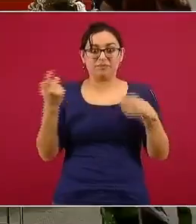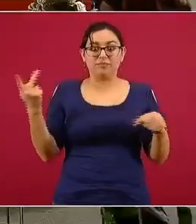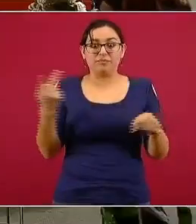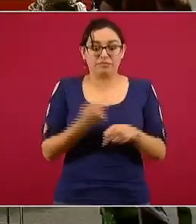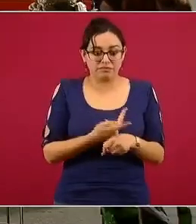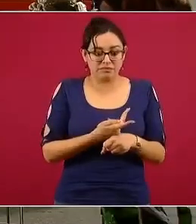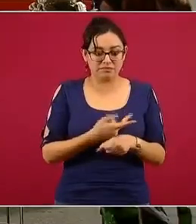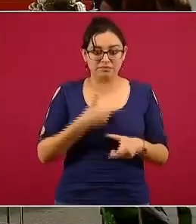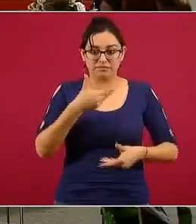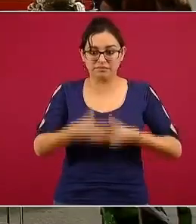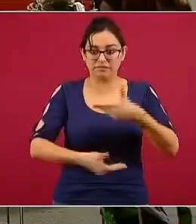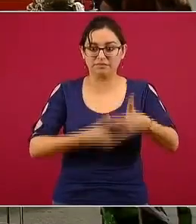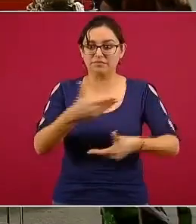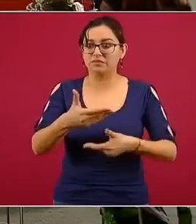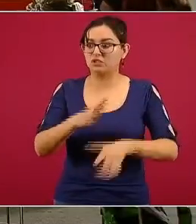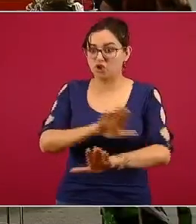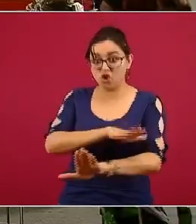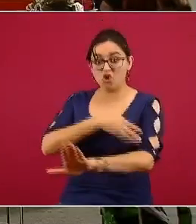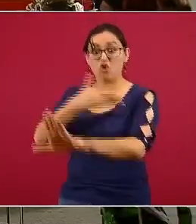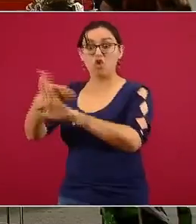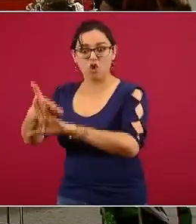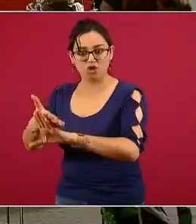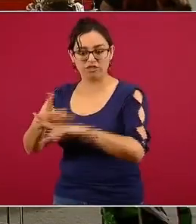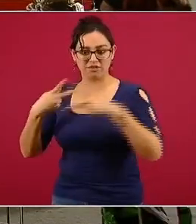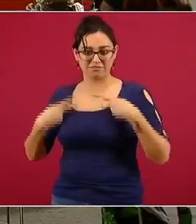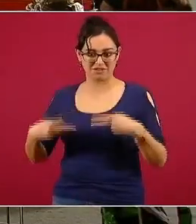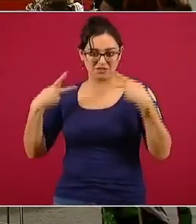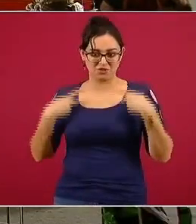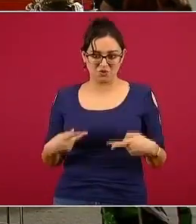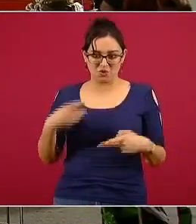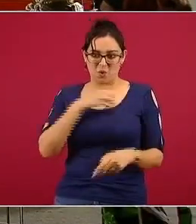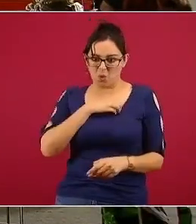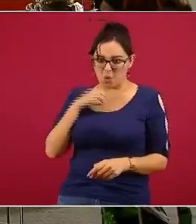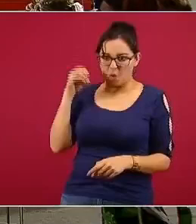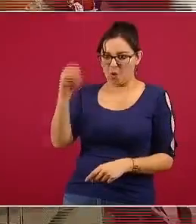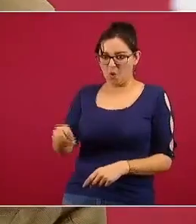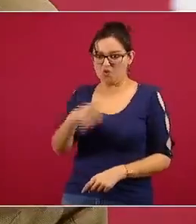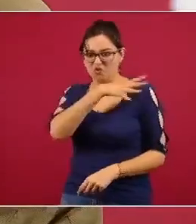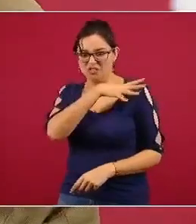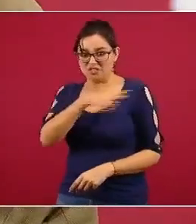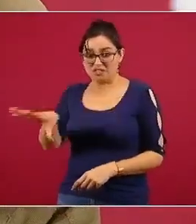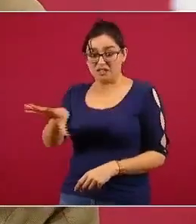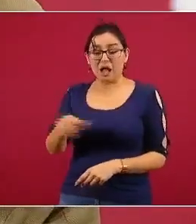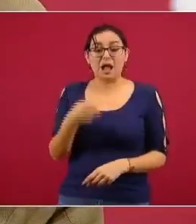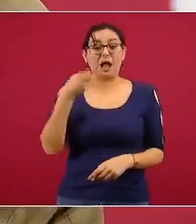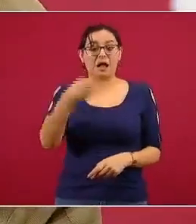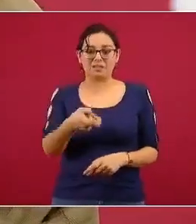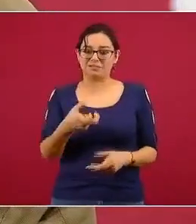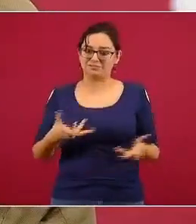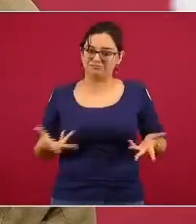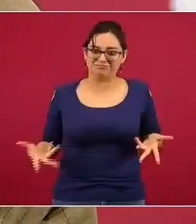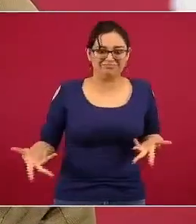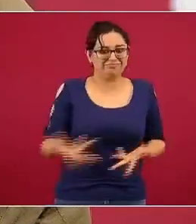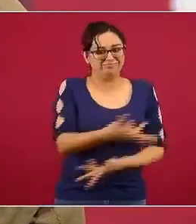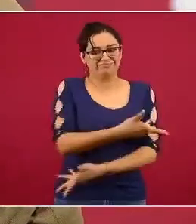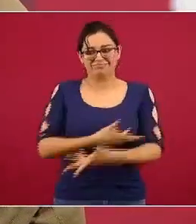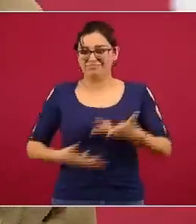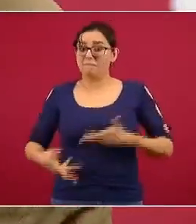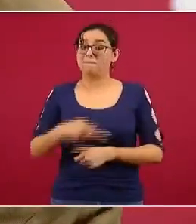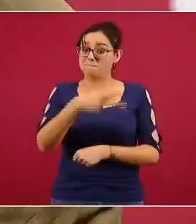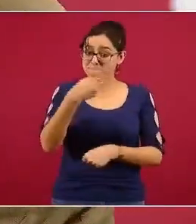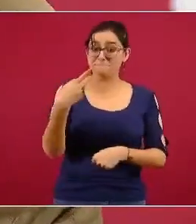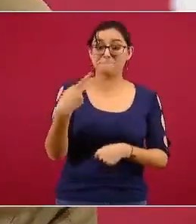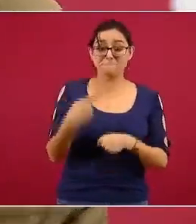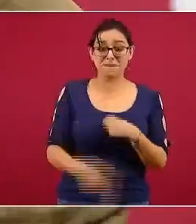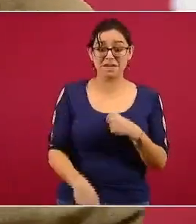evolucionan hacia conductas xenófobas, ¿no? Que pueden ser de mucho riesgo para la convivencia de la humanidad en general, ¿no? Entonces,